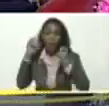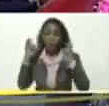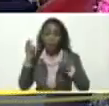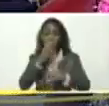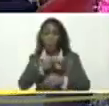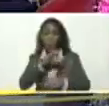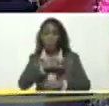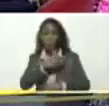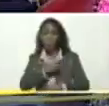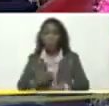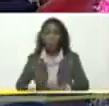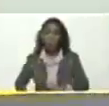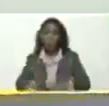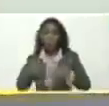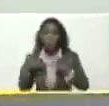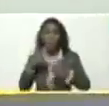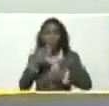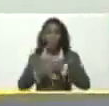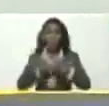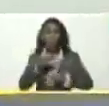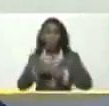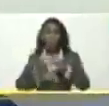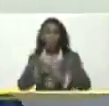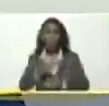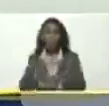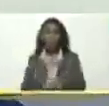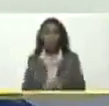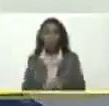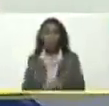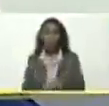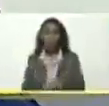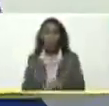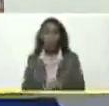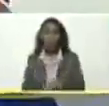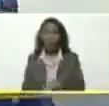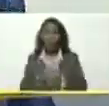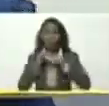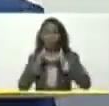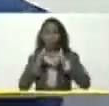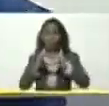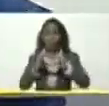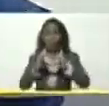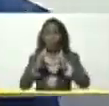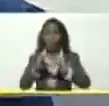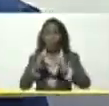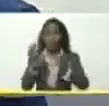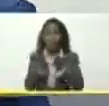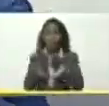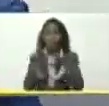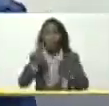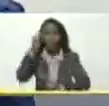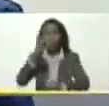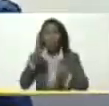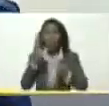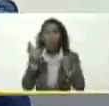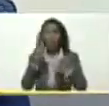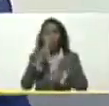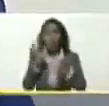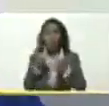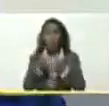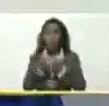presidente, de llevar al patio de honor de las academias militares a un conjunto de